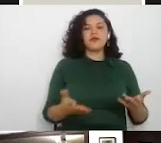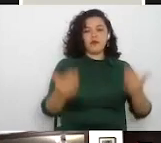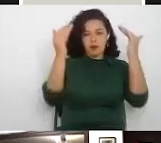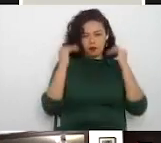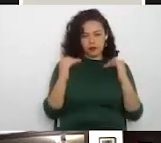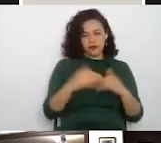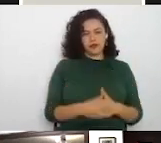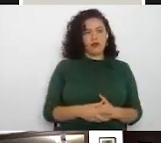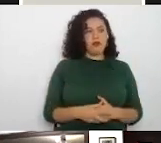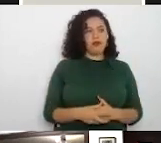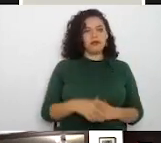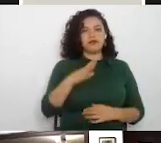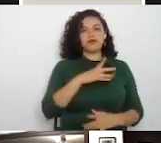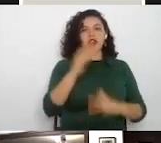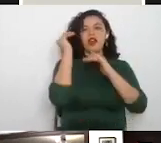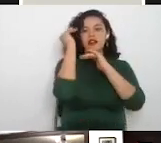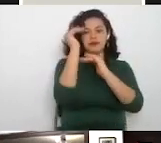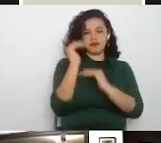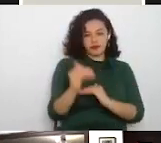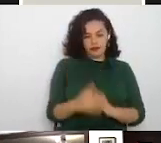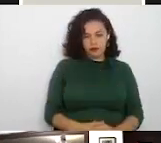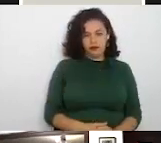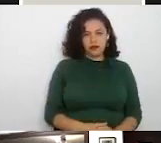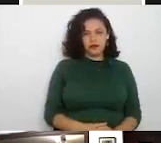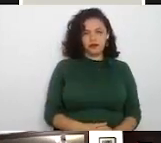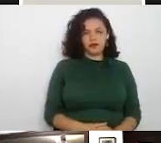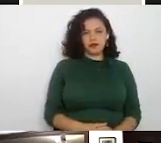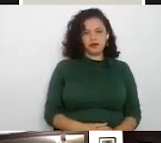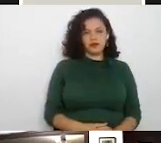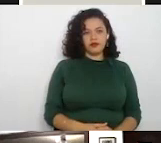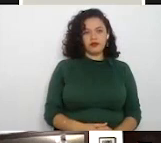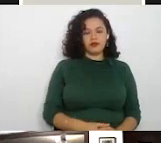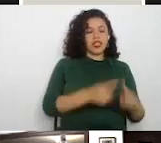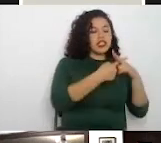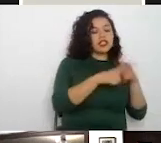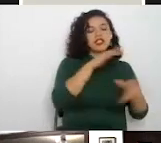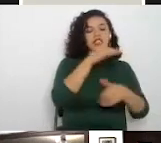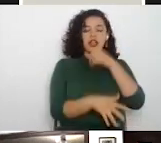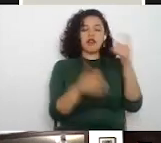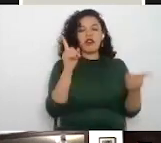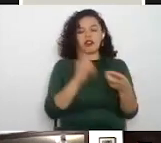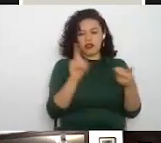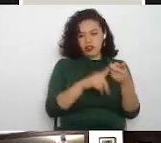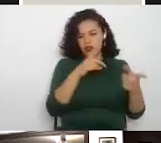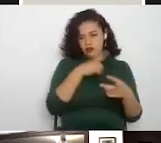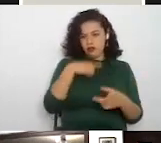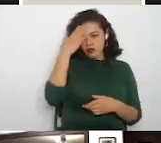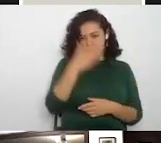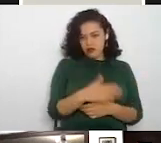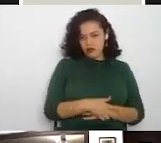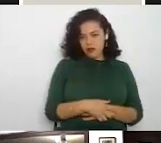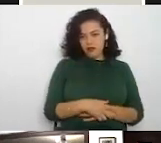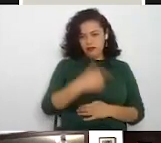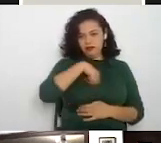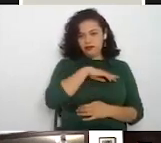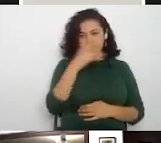la delimitación de los mismos. Tenemos que ver dónde empiezan, dónde terminan, es decir, debemos de plantearnos las preguntas que